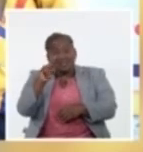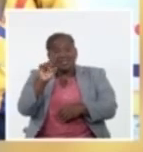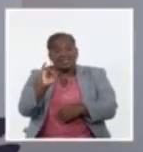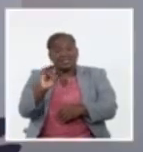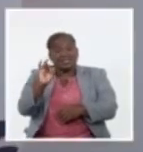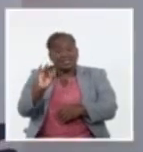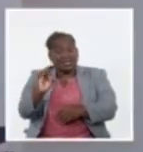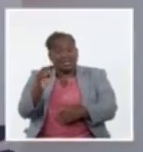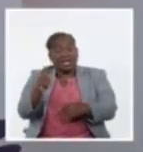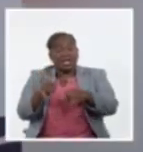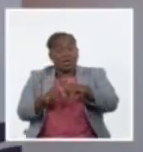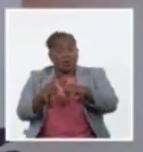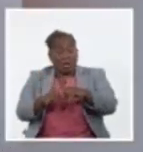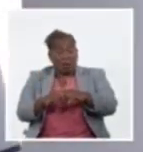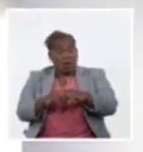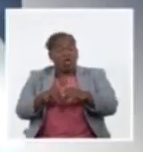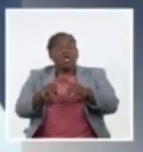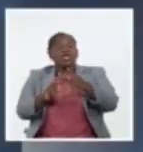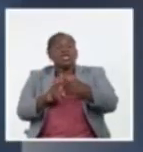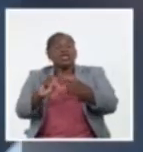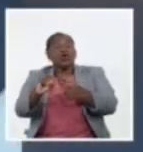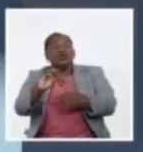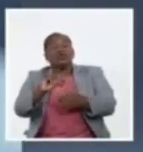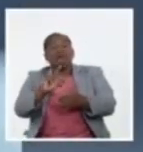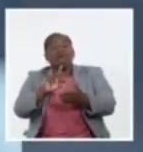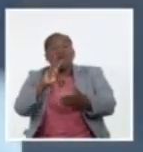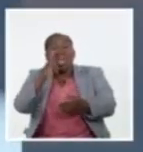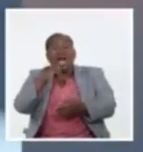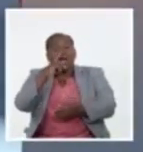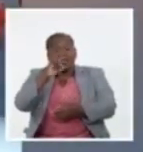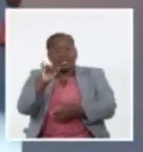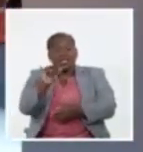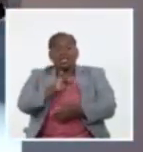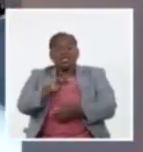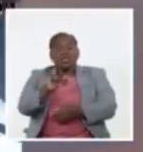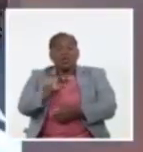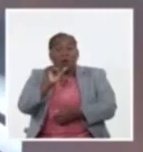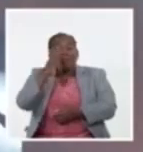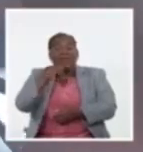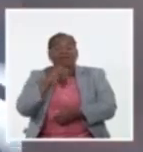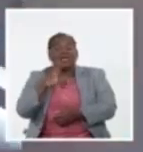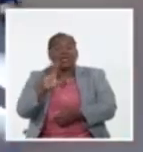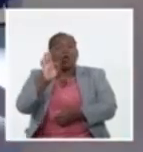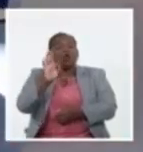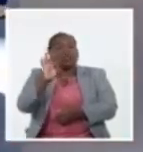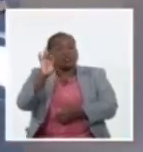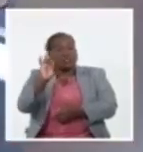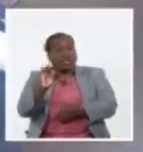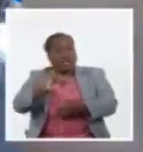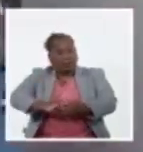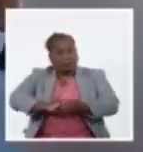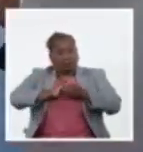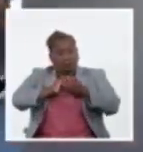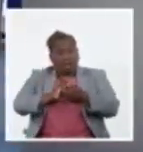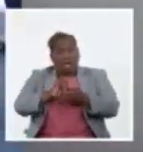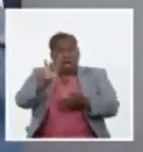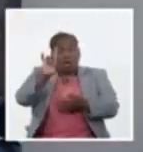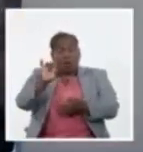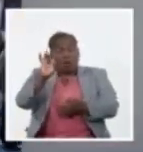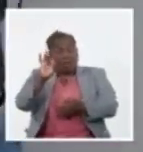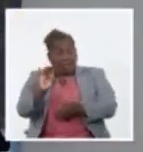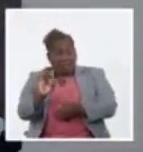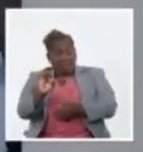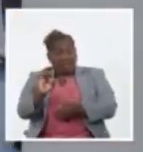kilogramos venció Josovani Peña, así como también Dariel Gregoris en los 87. En los 97 kilos triunfó